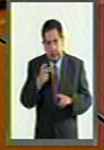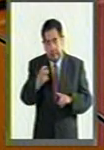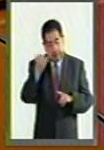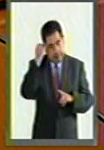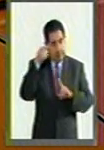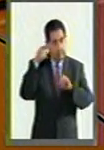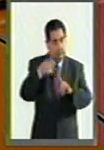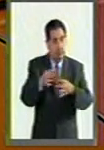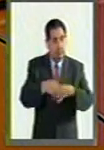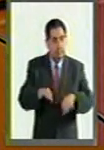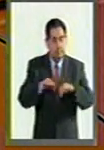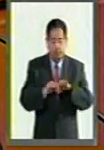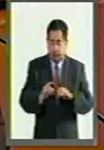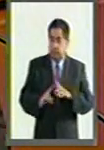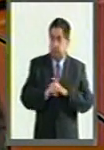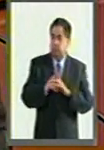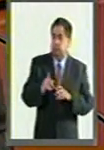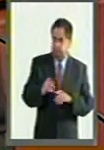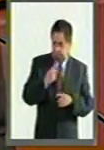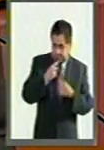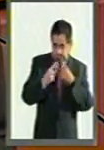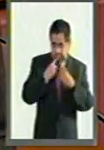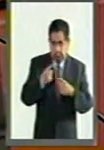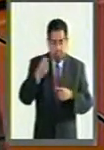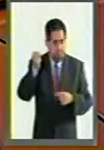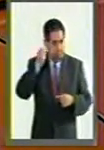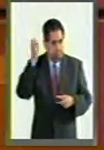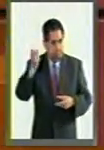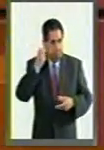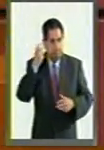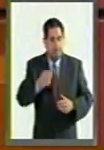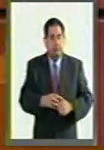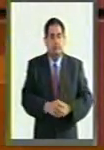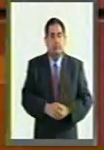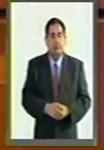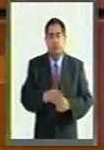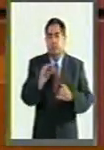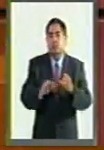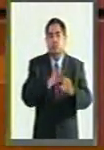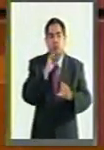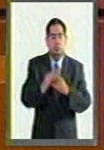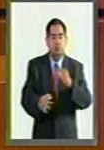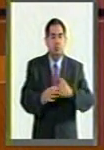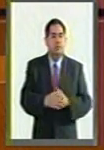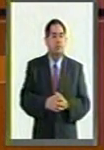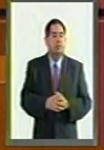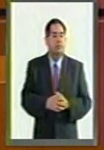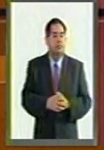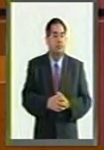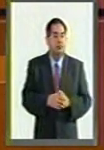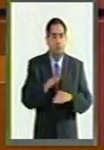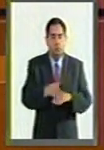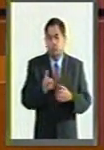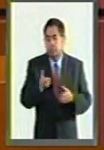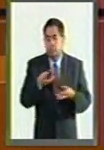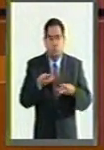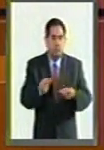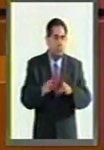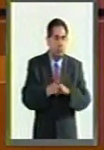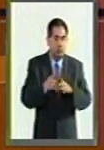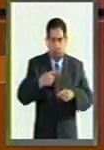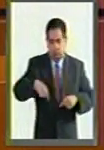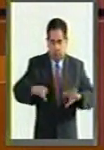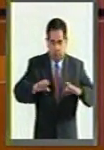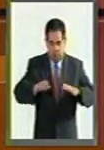importante que surgió en la discusión de estos foros. Finalmente, en relación a los costos, algunos miembros del